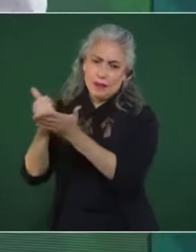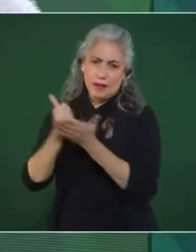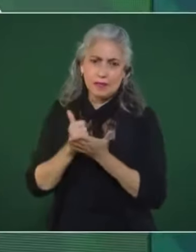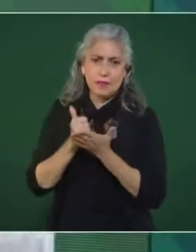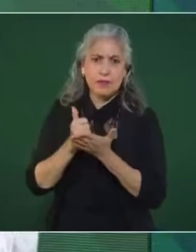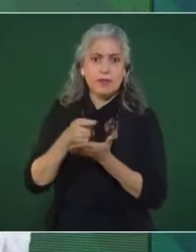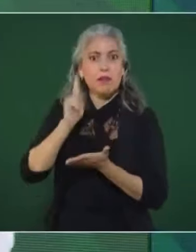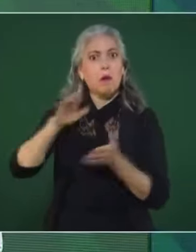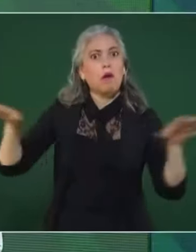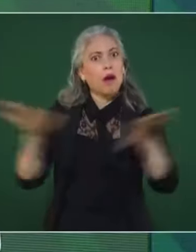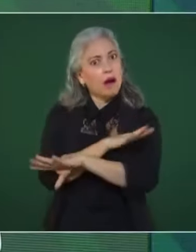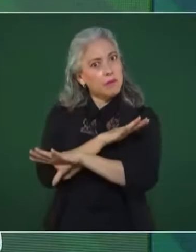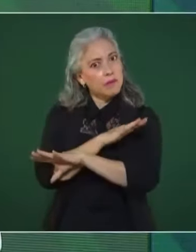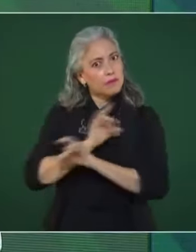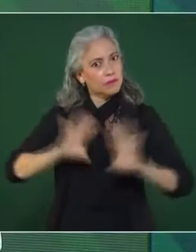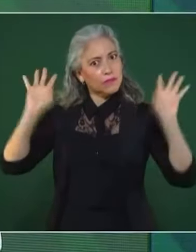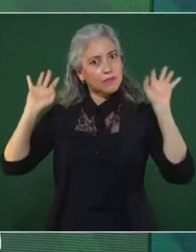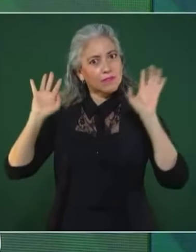todo un cambio.